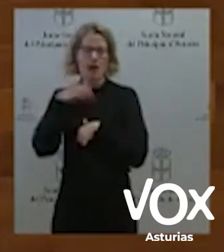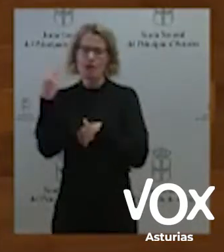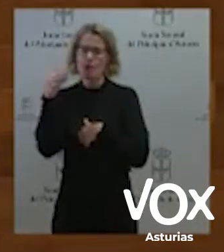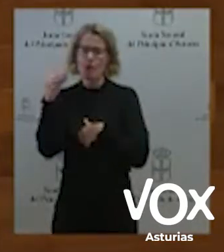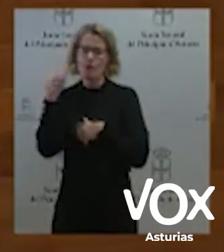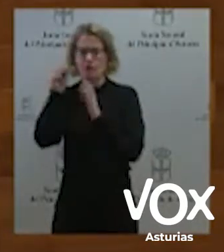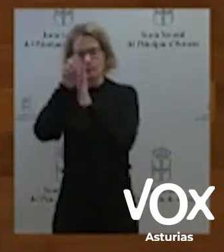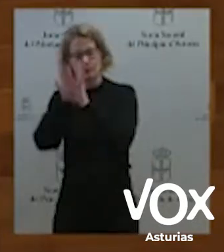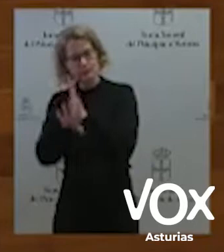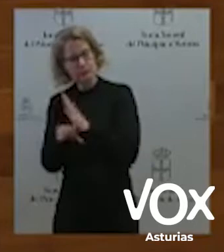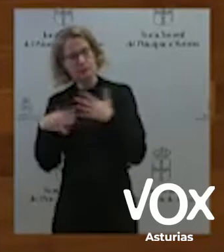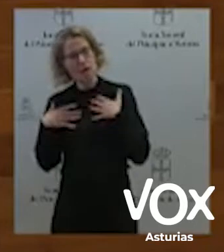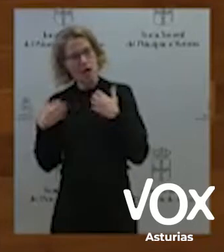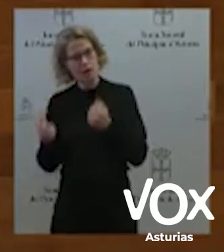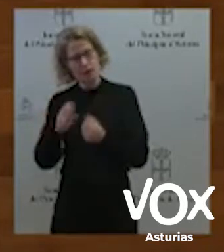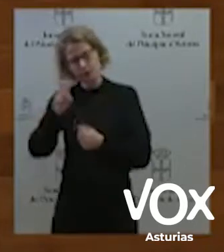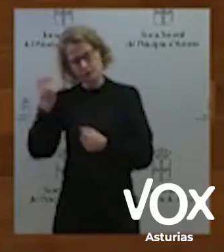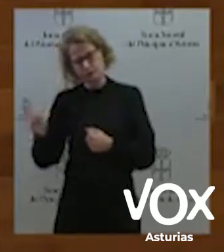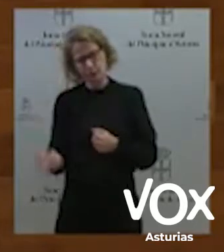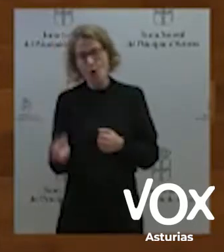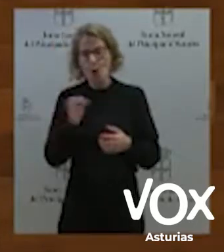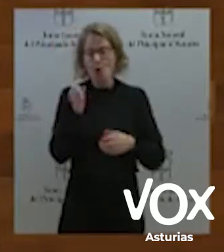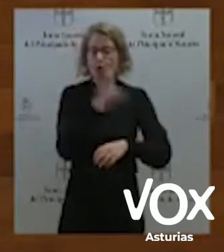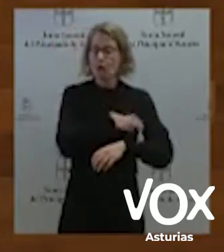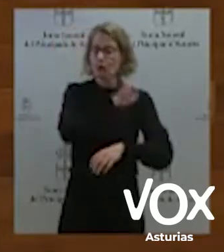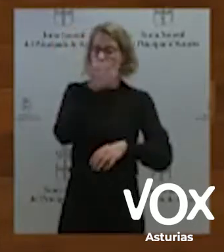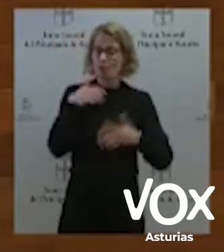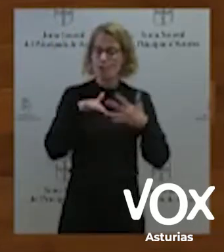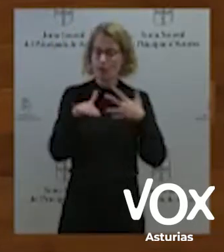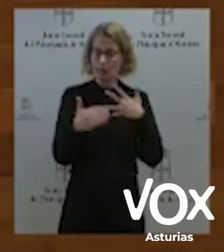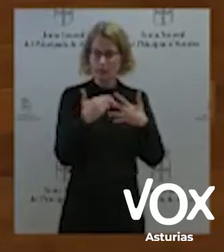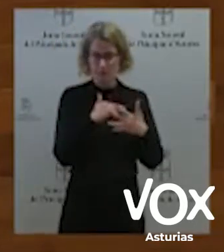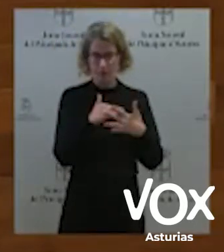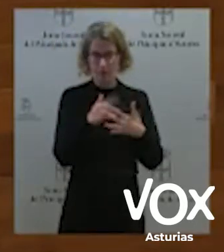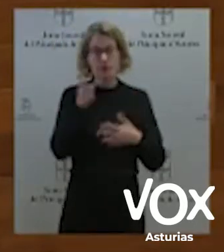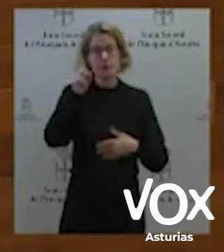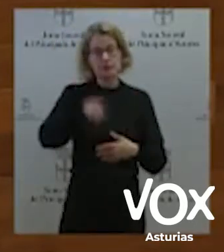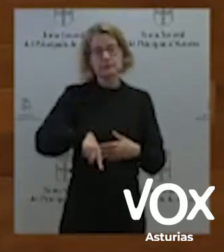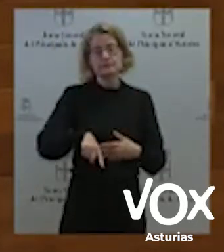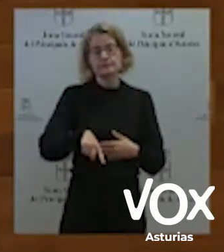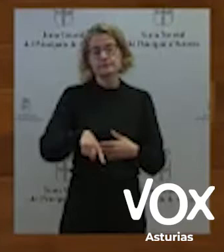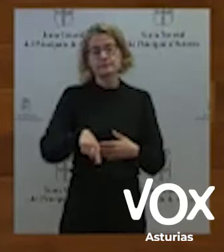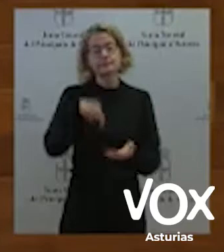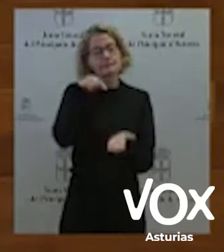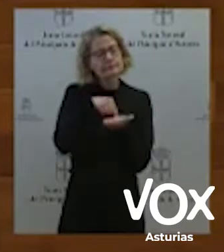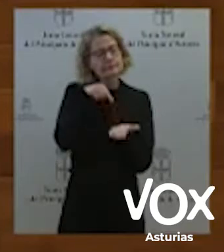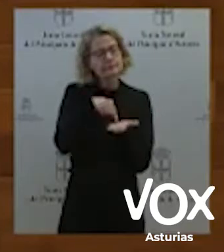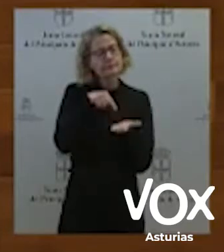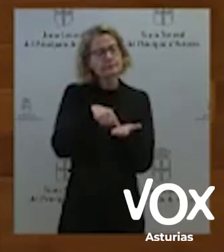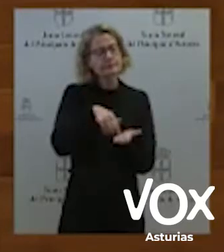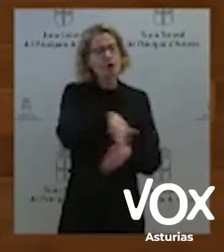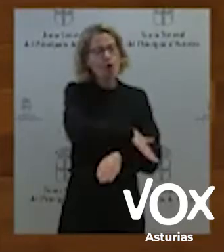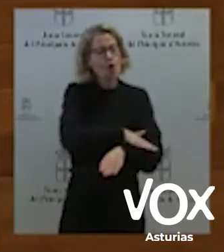fondos europeos. También compartimos la intención de exigir al Gobierno central el cumplimiento de su compromiso de